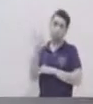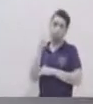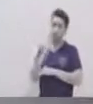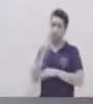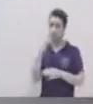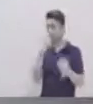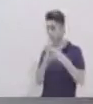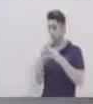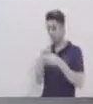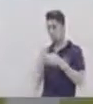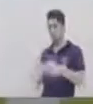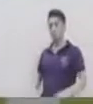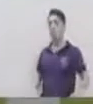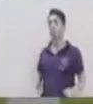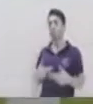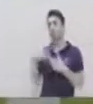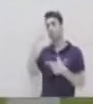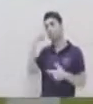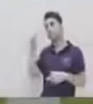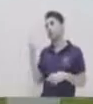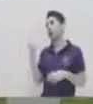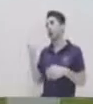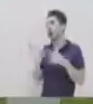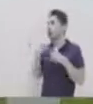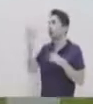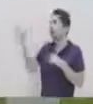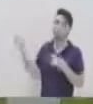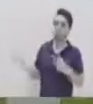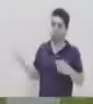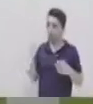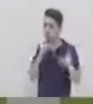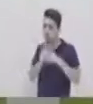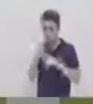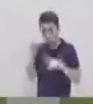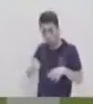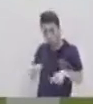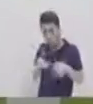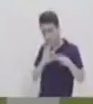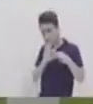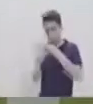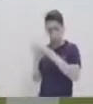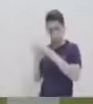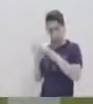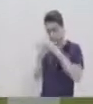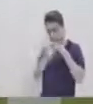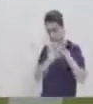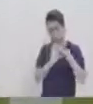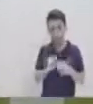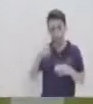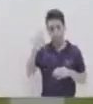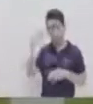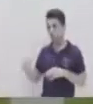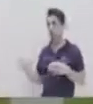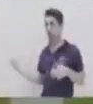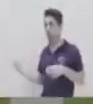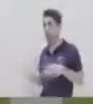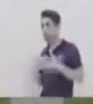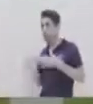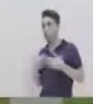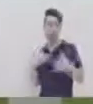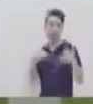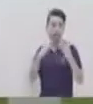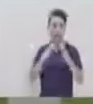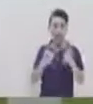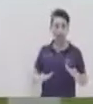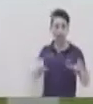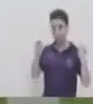importante organizarse en la vida, no solo para veamos el futuro, sino el hoy, ¿verdad? Debemos de organizar nuestro día, aún estemos